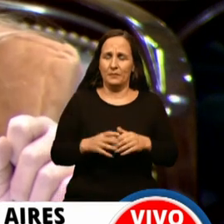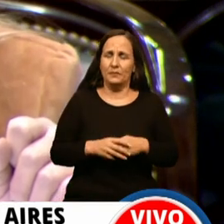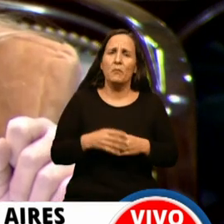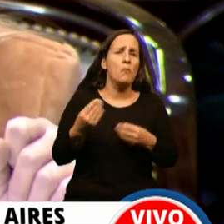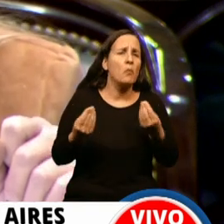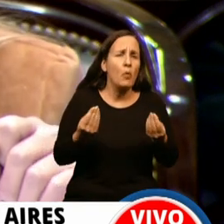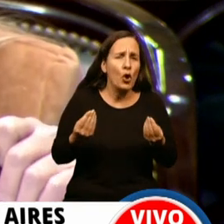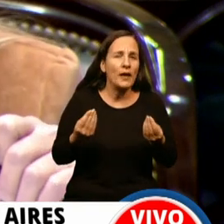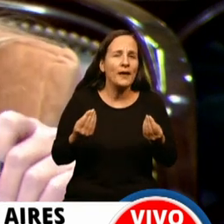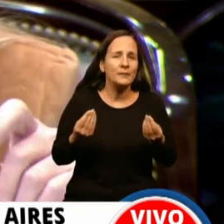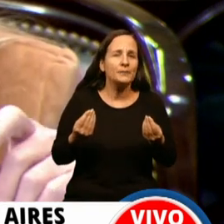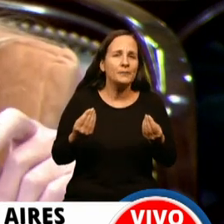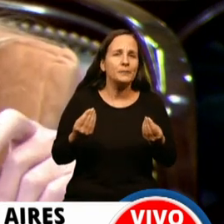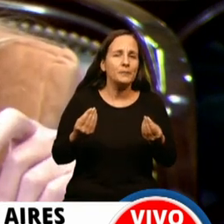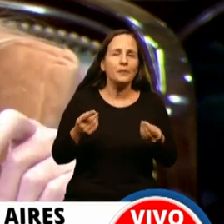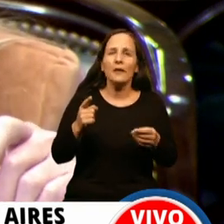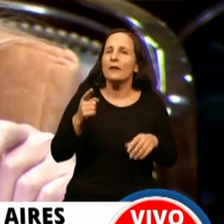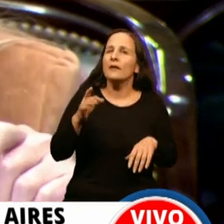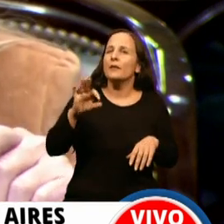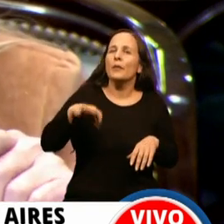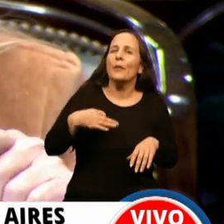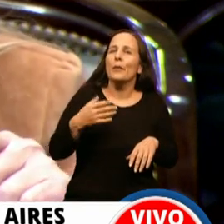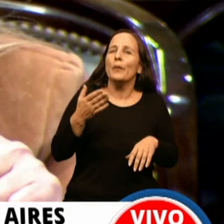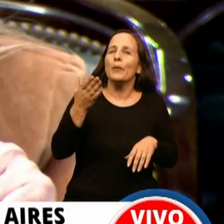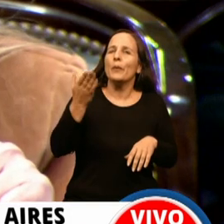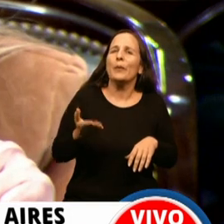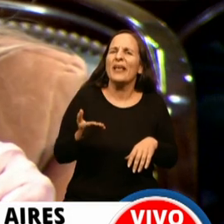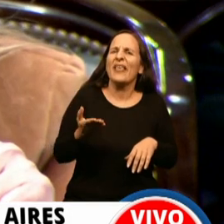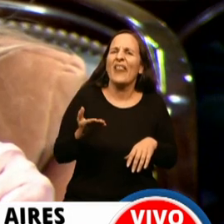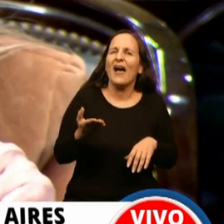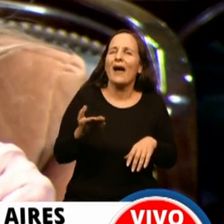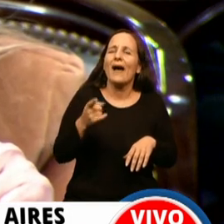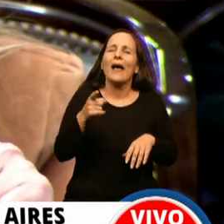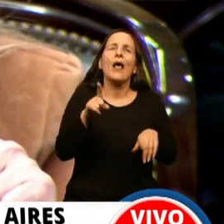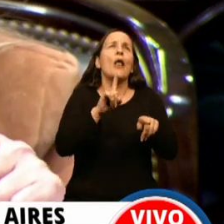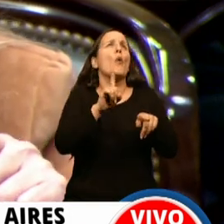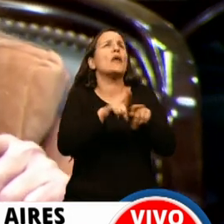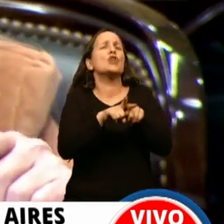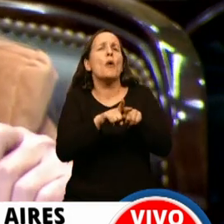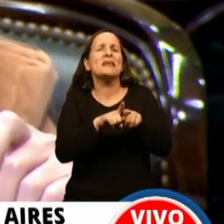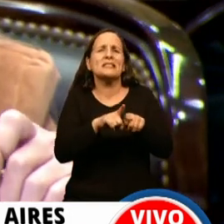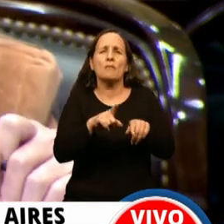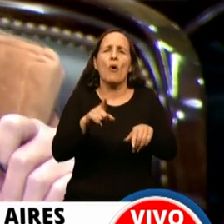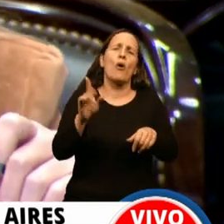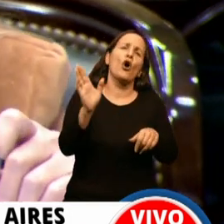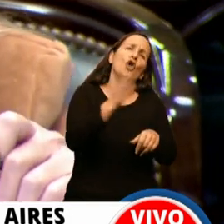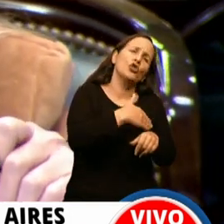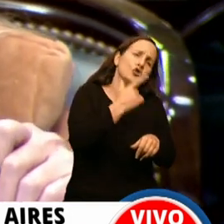porque la vida no es igual para todas todos y todas